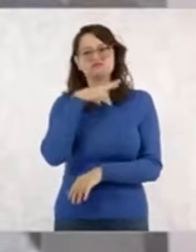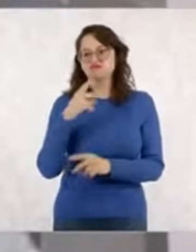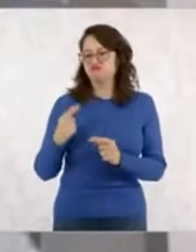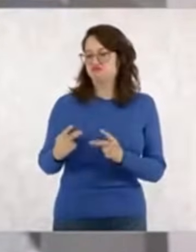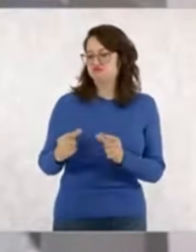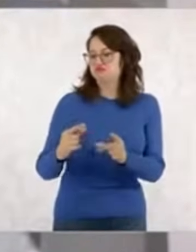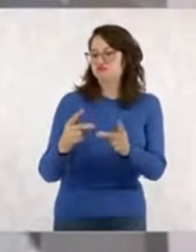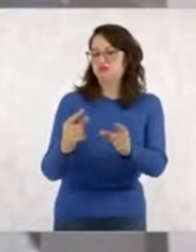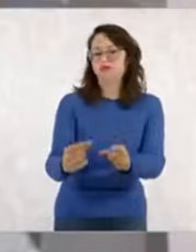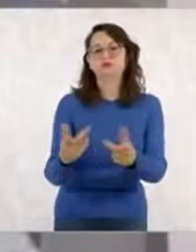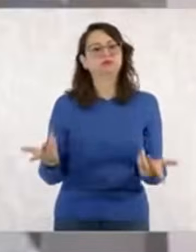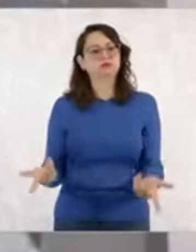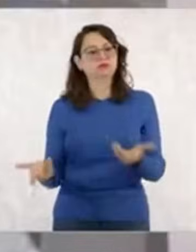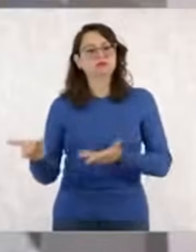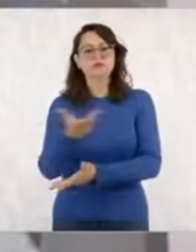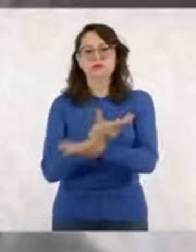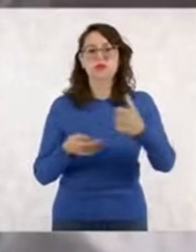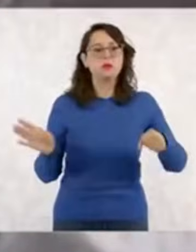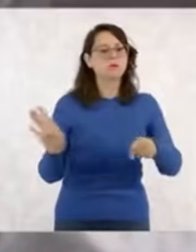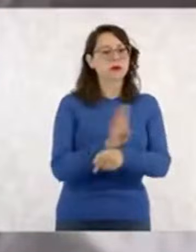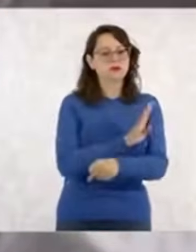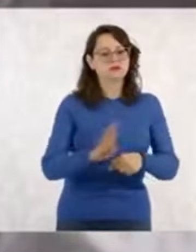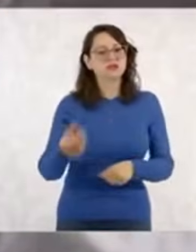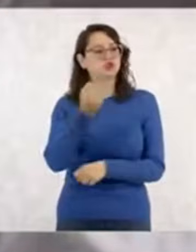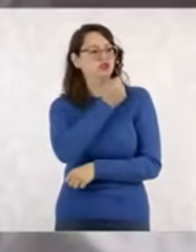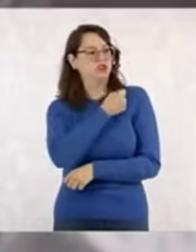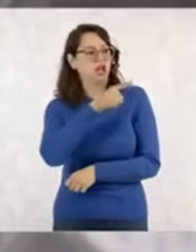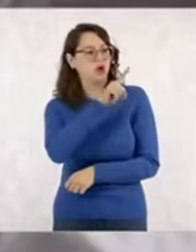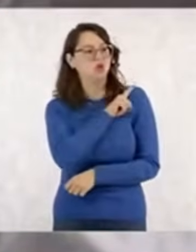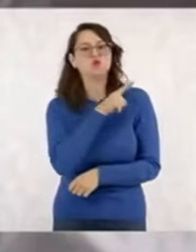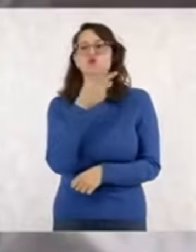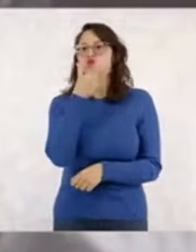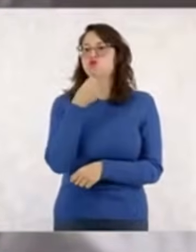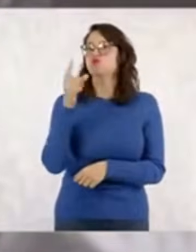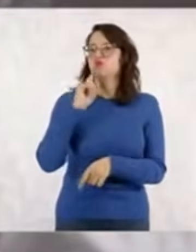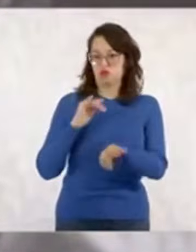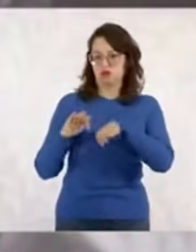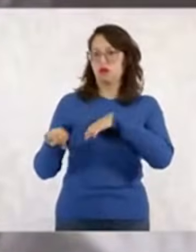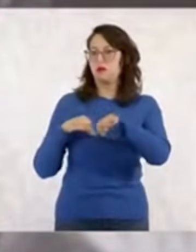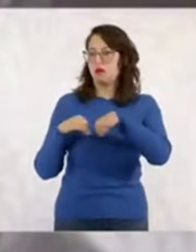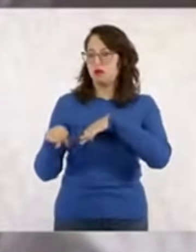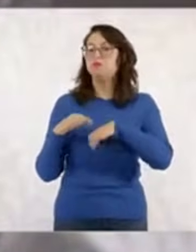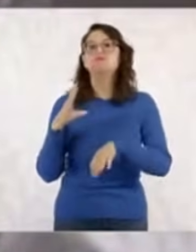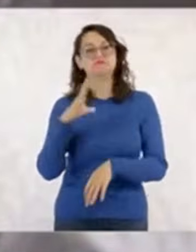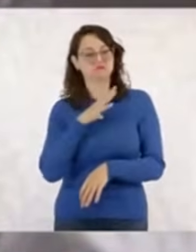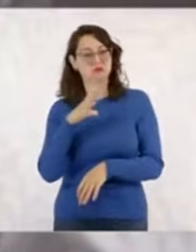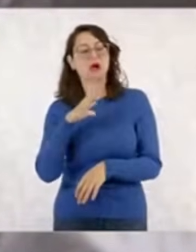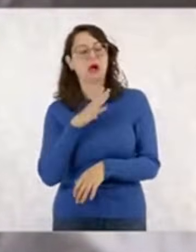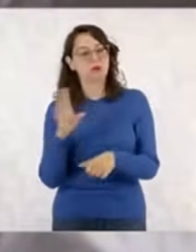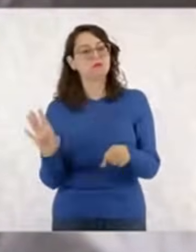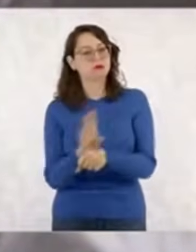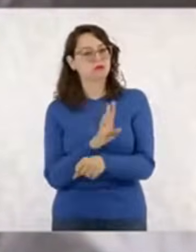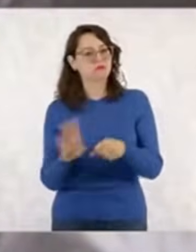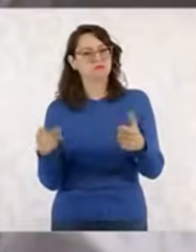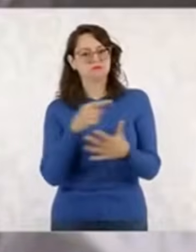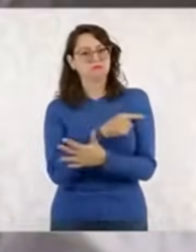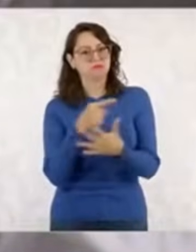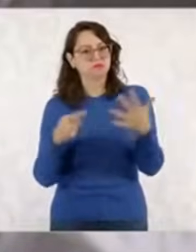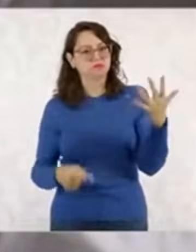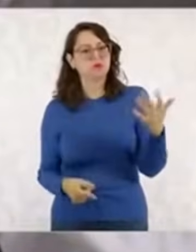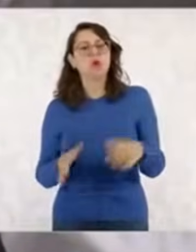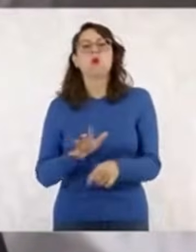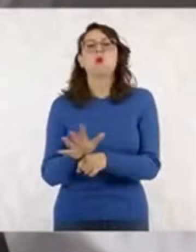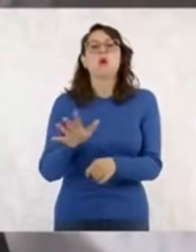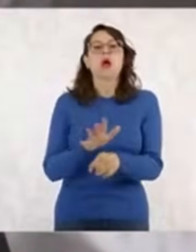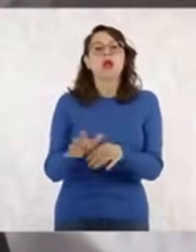al igual que produce múltiples beneficios en la salud de las y los trabajadores. Entre los beneficios de la salud se encuentran la